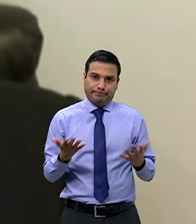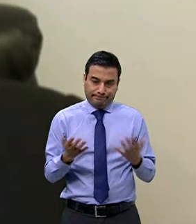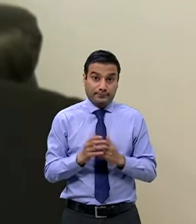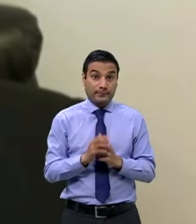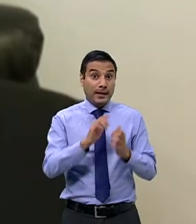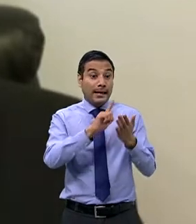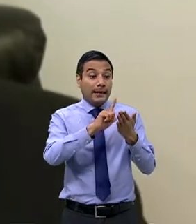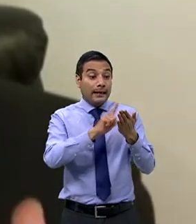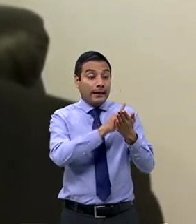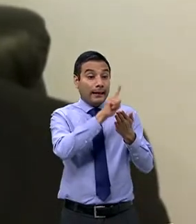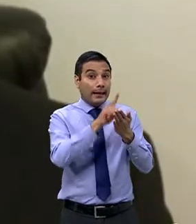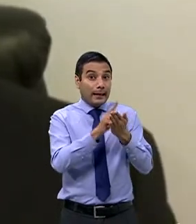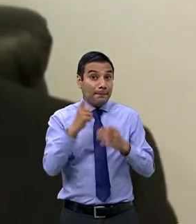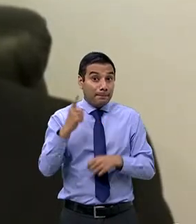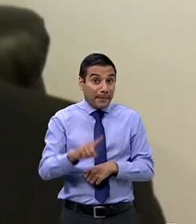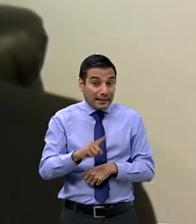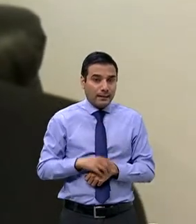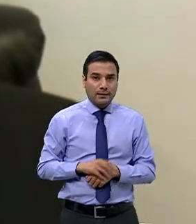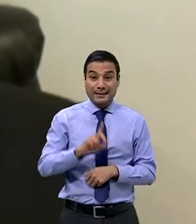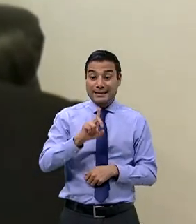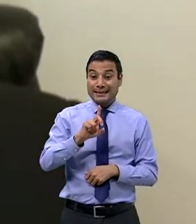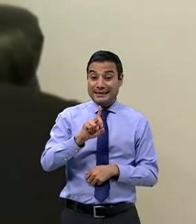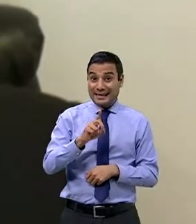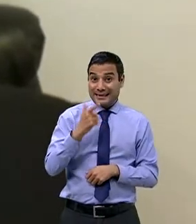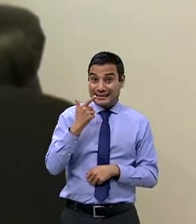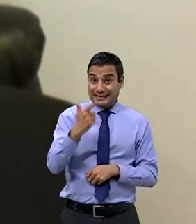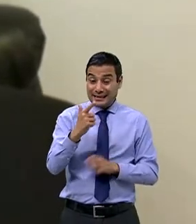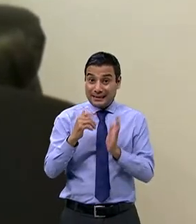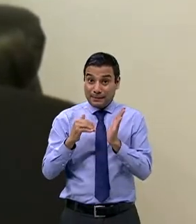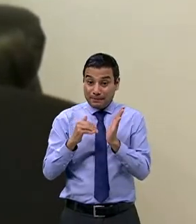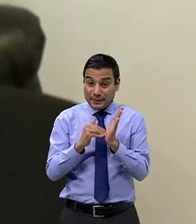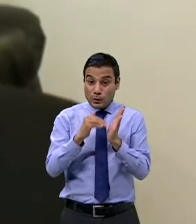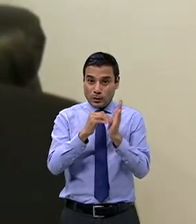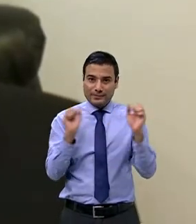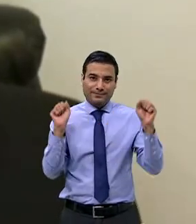más de 37 millones de participantes